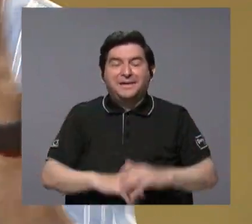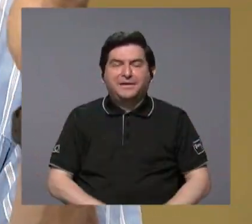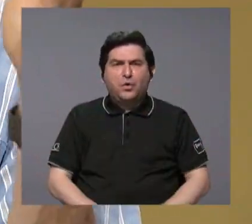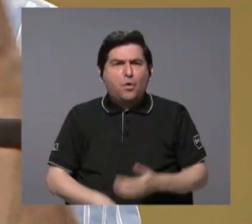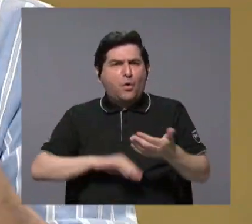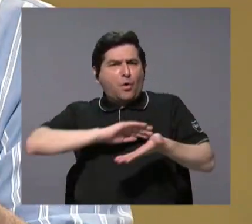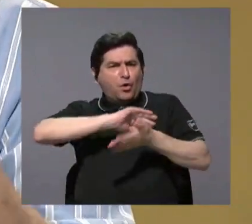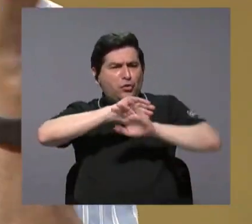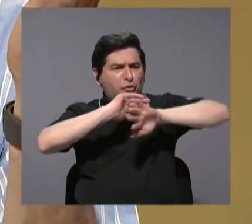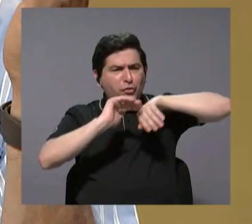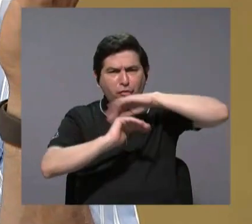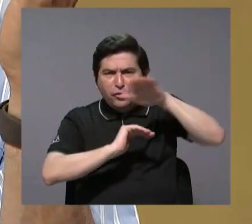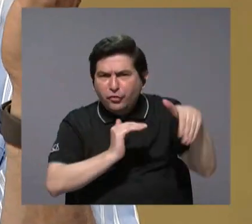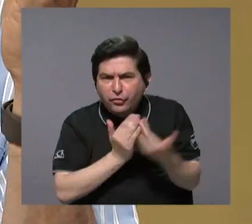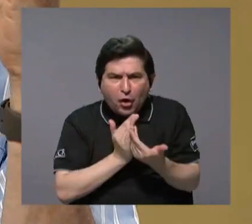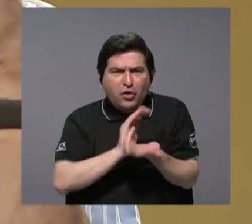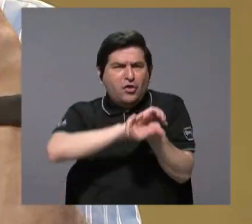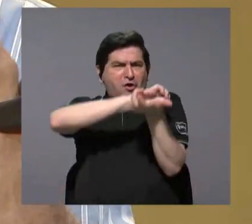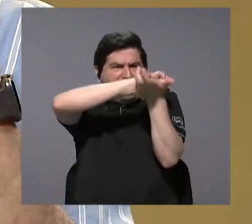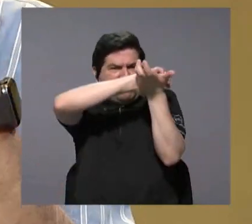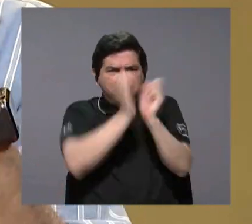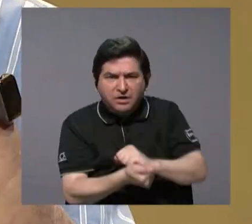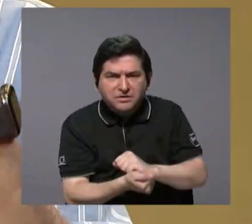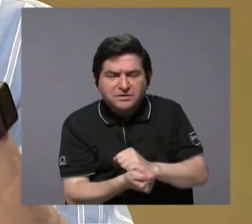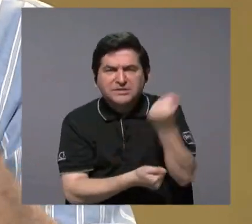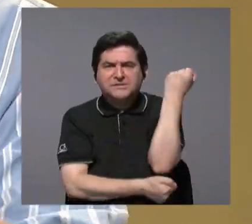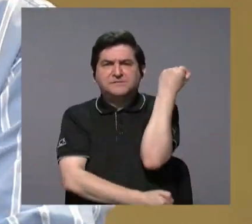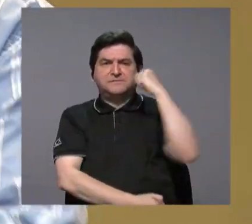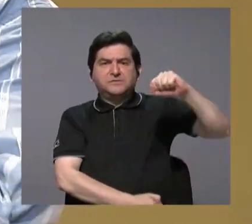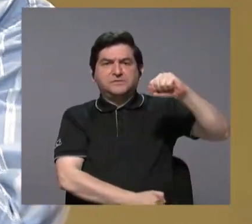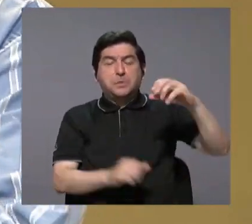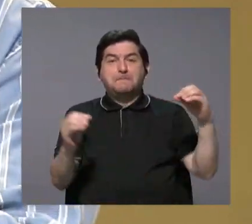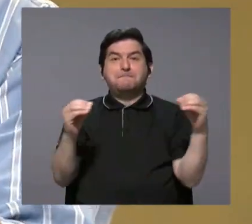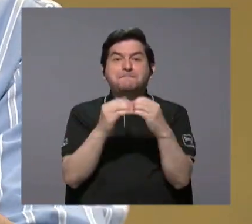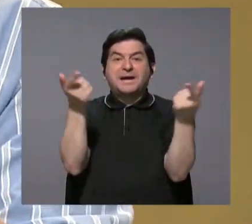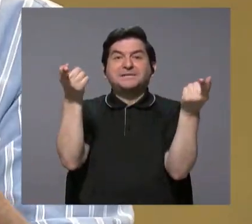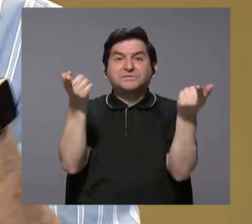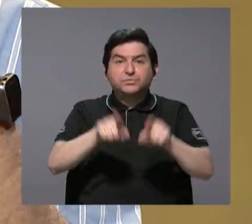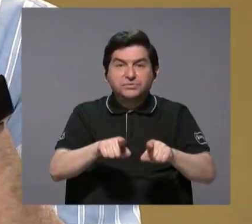Revolucionó todo y cambió todo. Y lo que más cambió en el caso